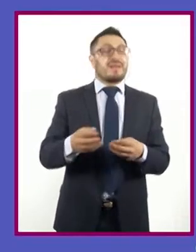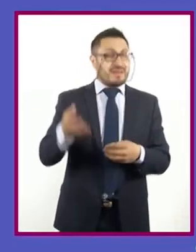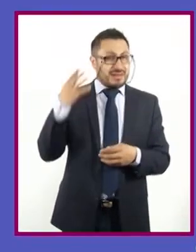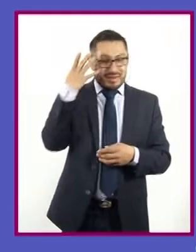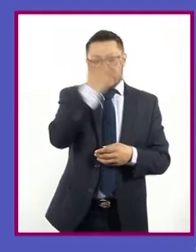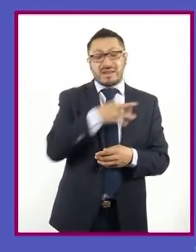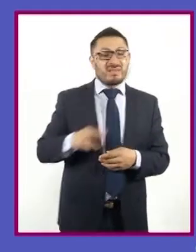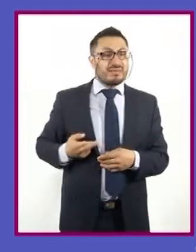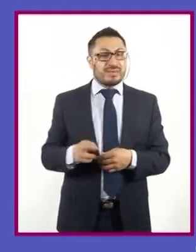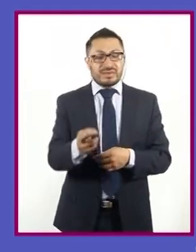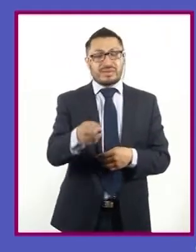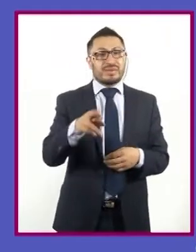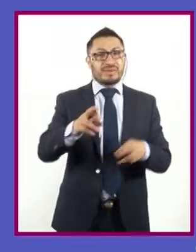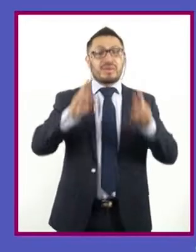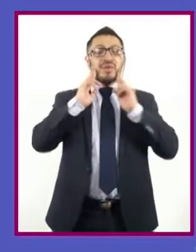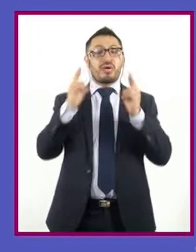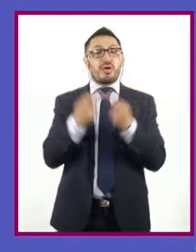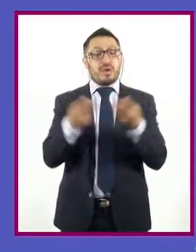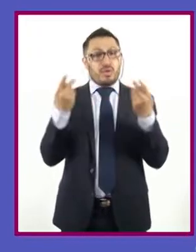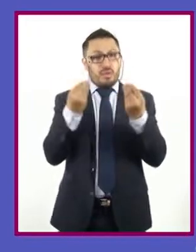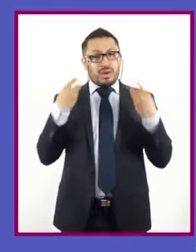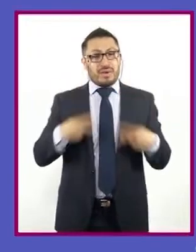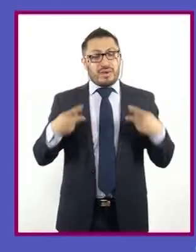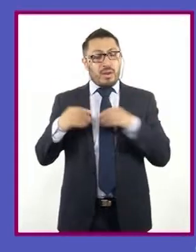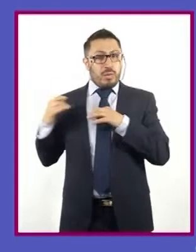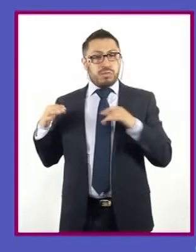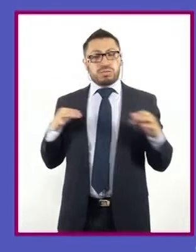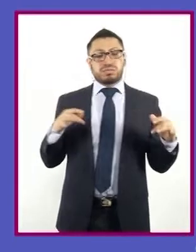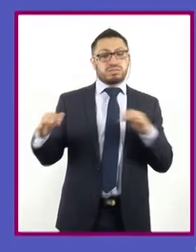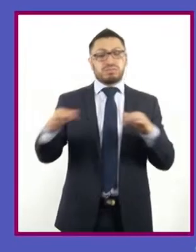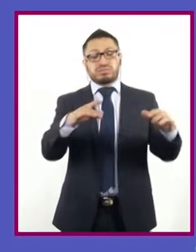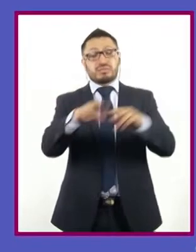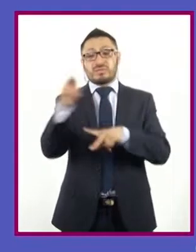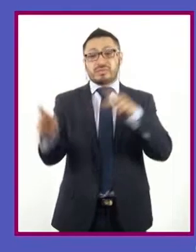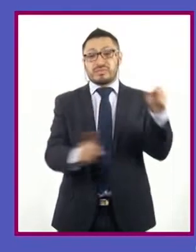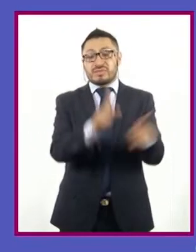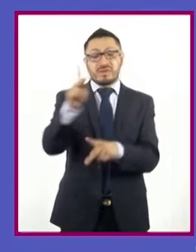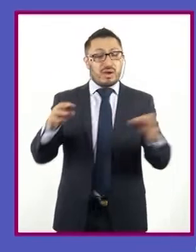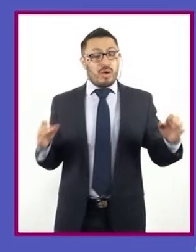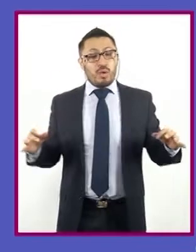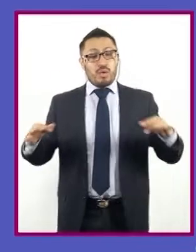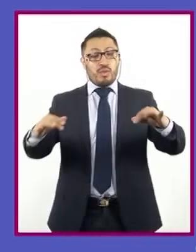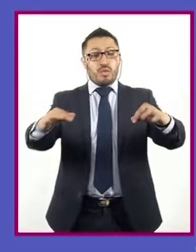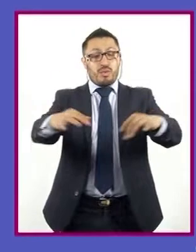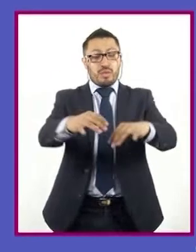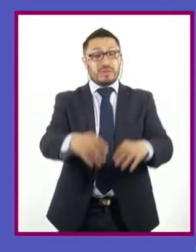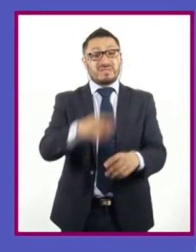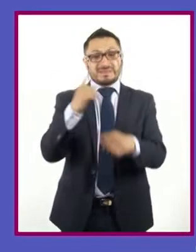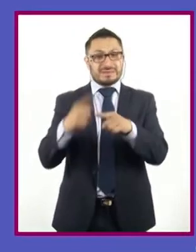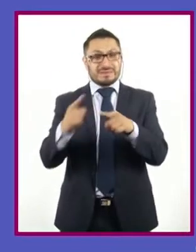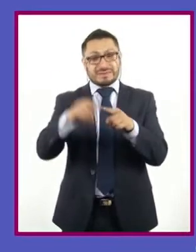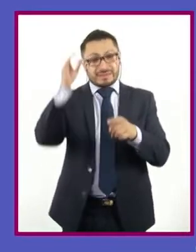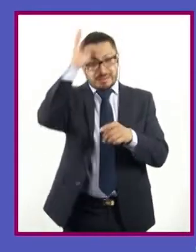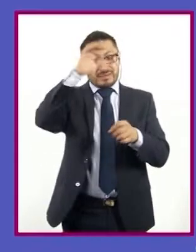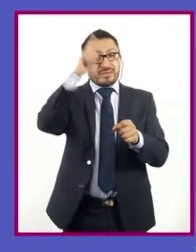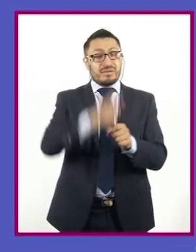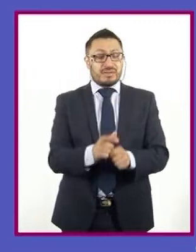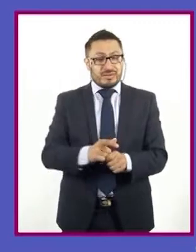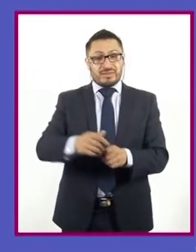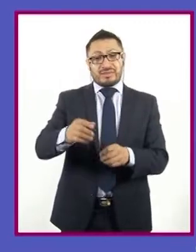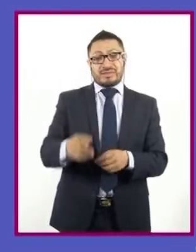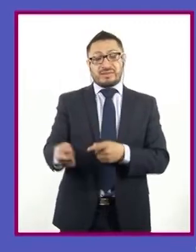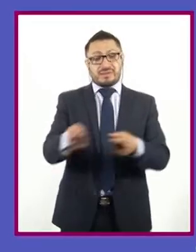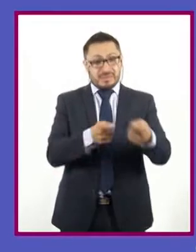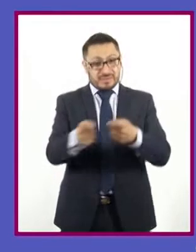Mekong, donde se reunió una multitud de personas de varios pueblos con distintas culturas para dominar la tierra y cultivar